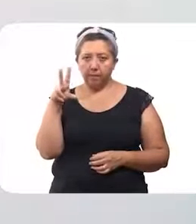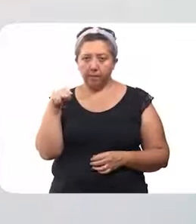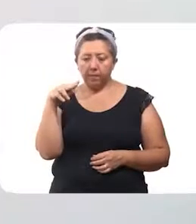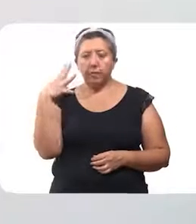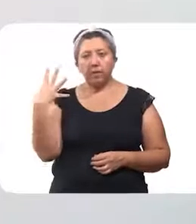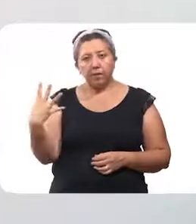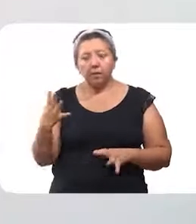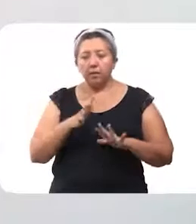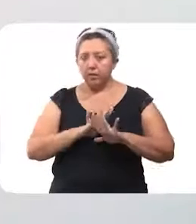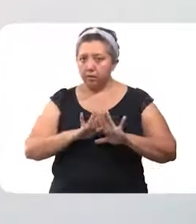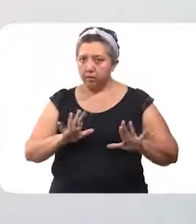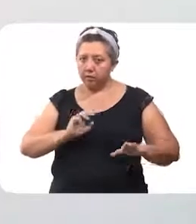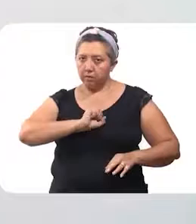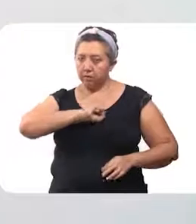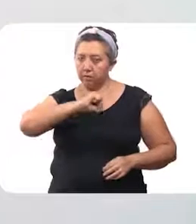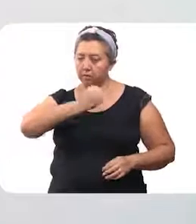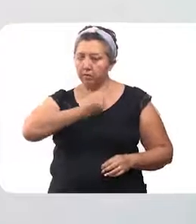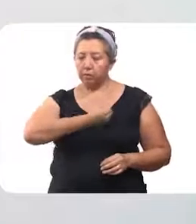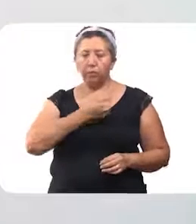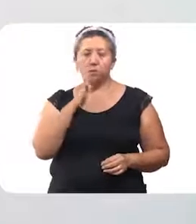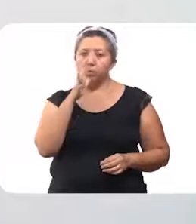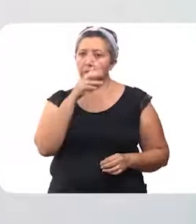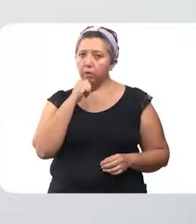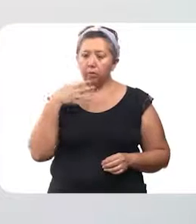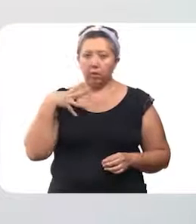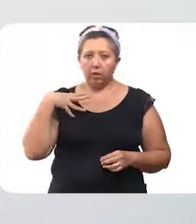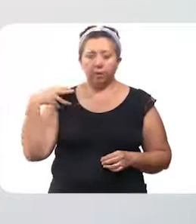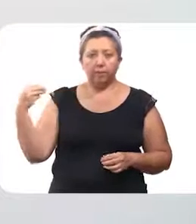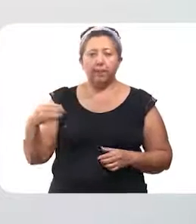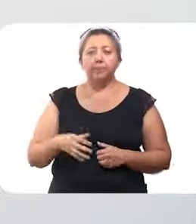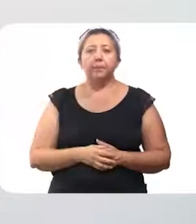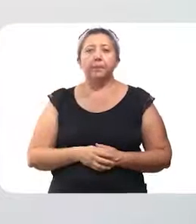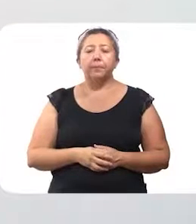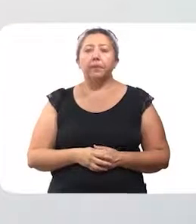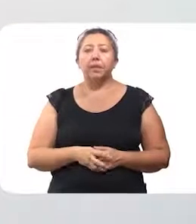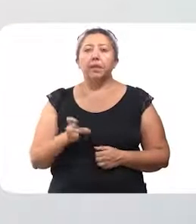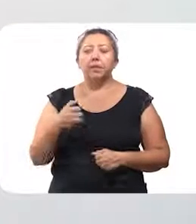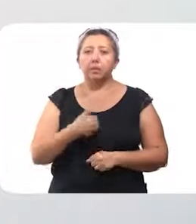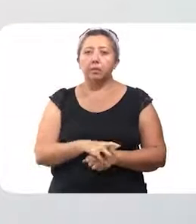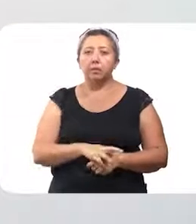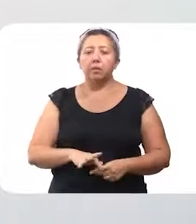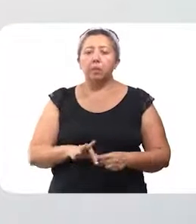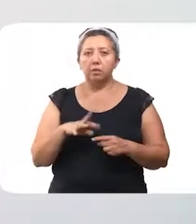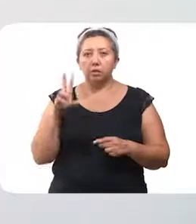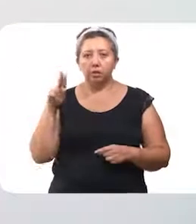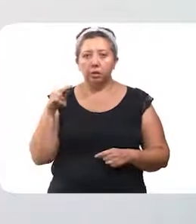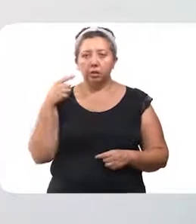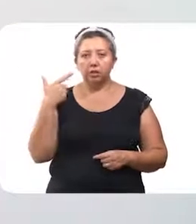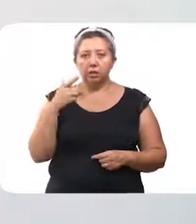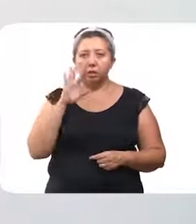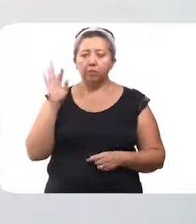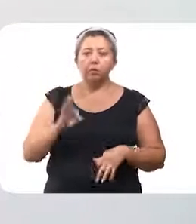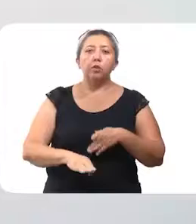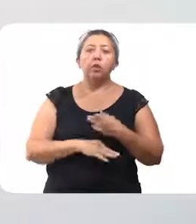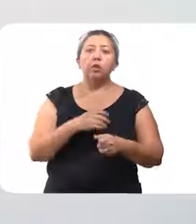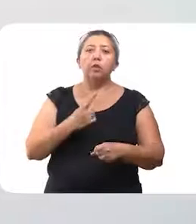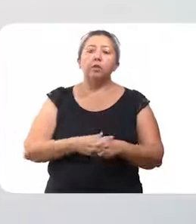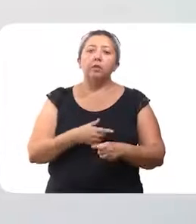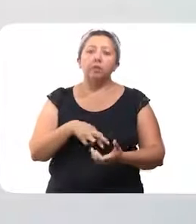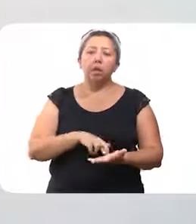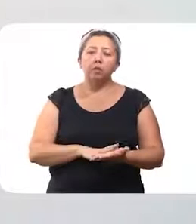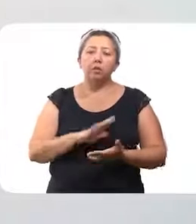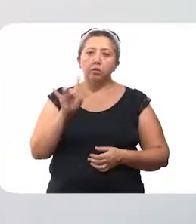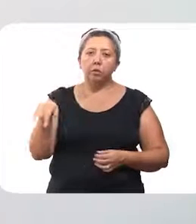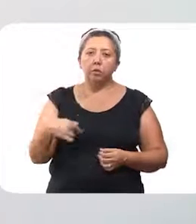50.584 pacientes ya se recuperaron, no presentan síntomas ni pueden contagiar. Esta cifra representa el 87% del total de